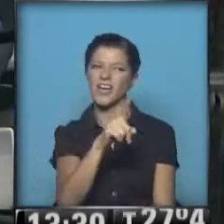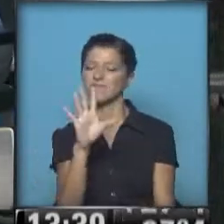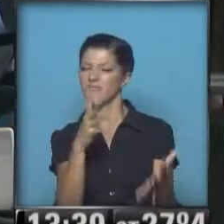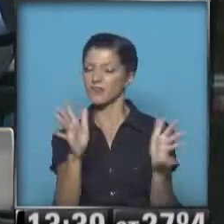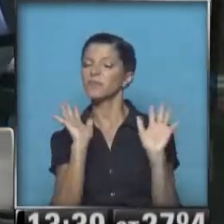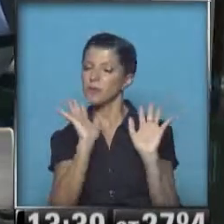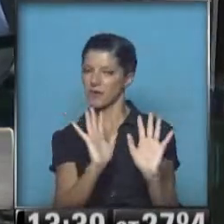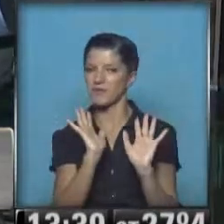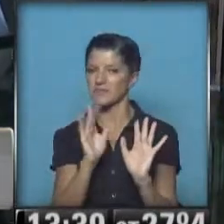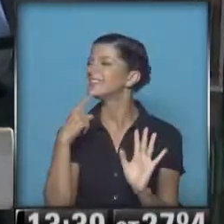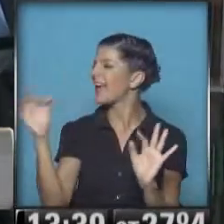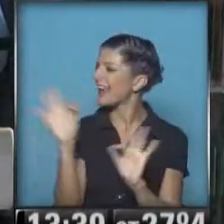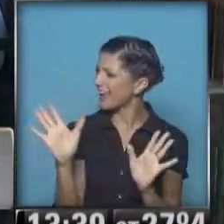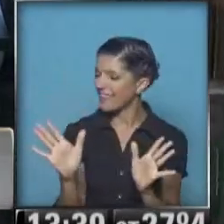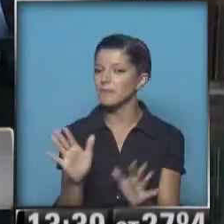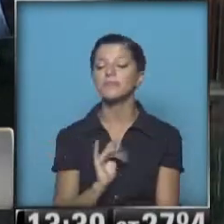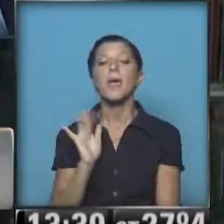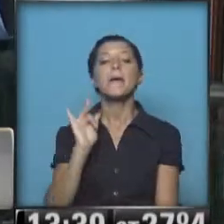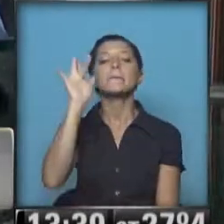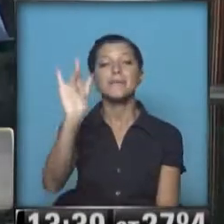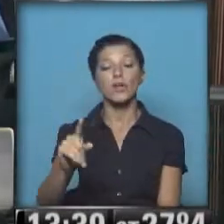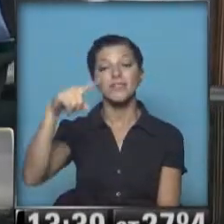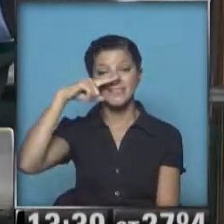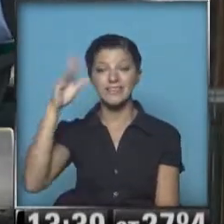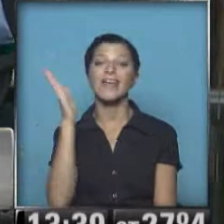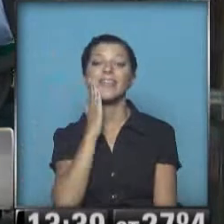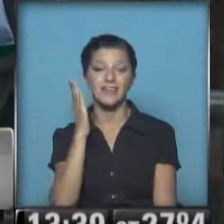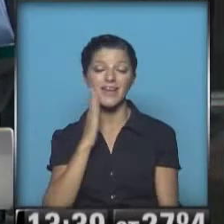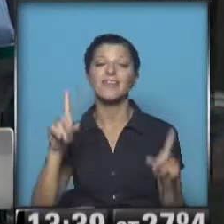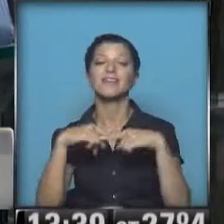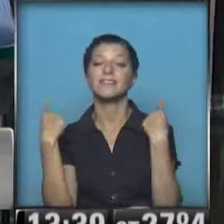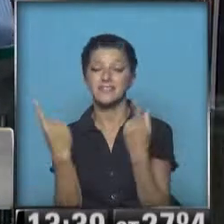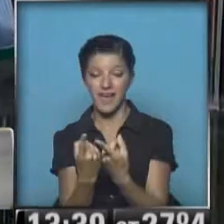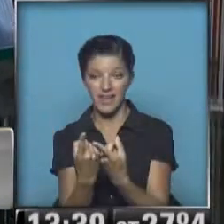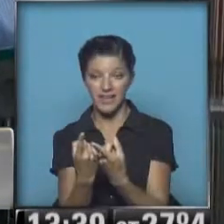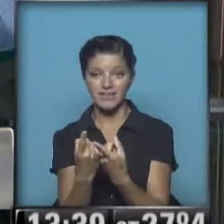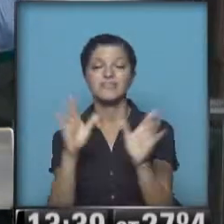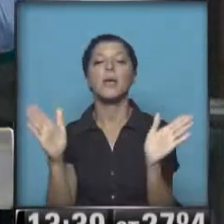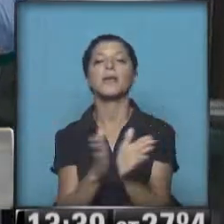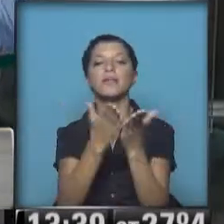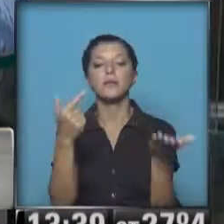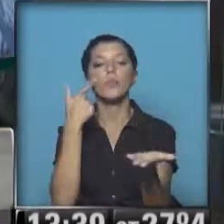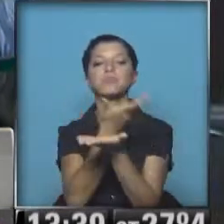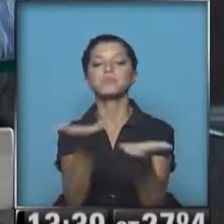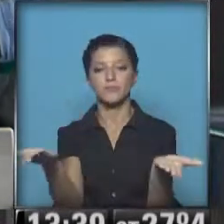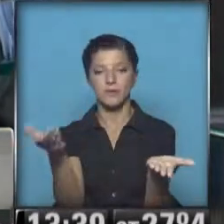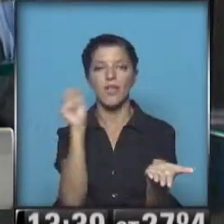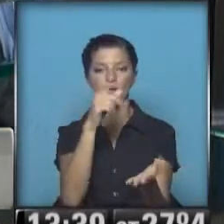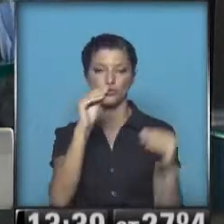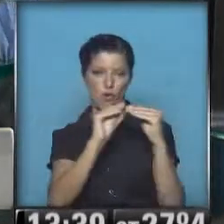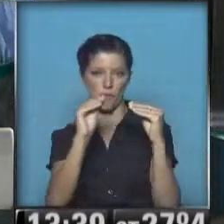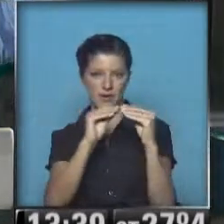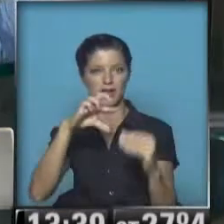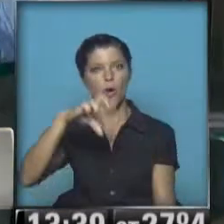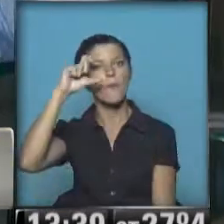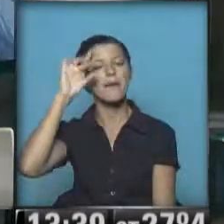Tenía miércoles, no le diga. Miércoles a las 7 de la tarde, sala Francisco Gabilondo, presentación del libro El conflicto palestino-israelí de nuestro compañero Pedro